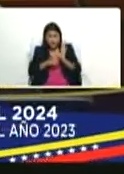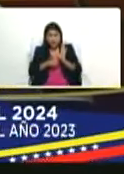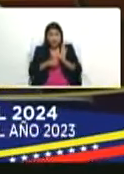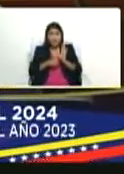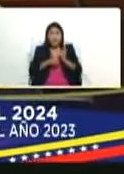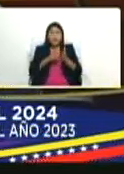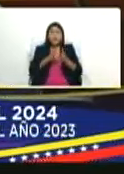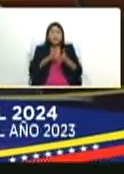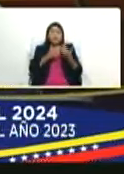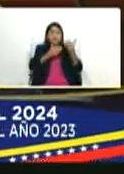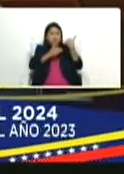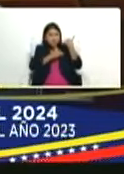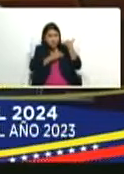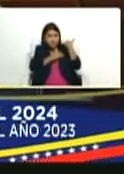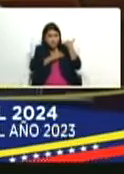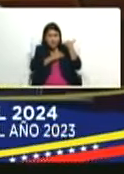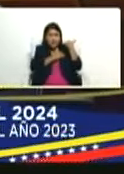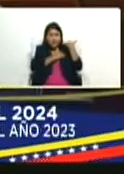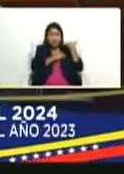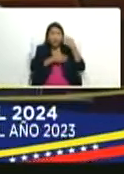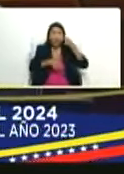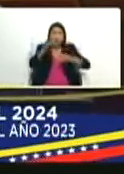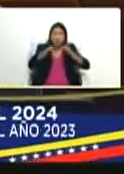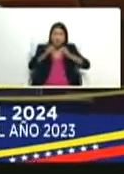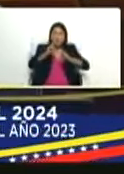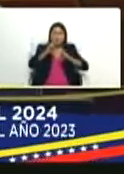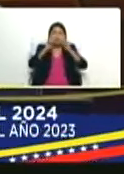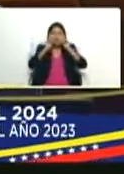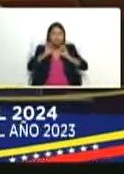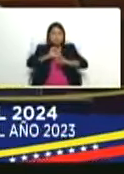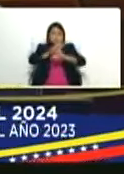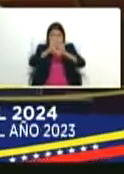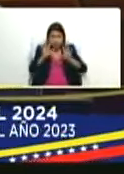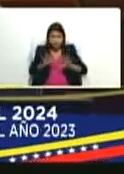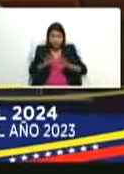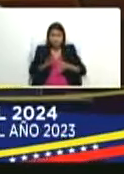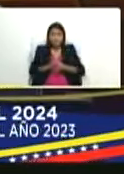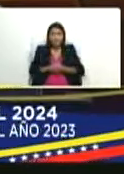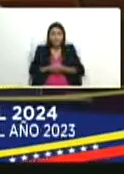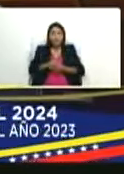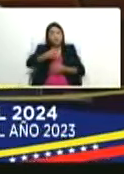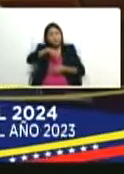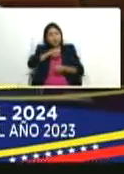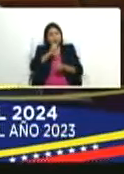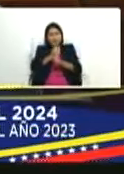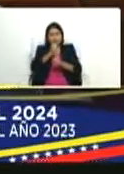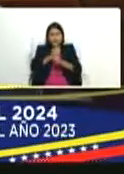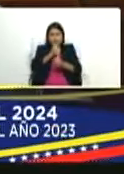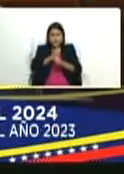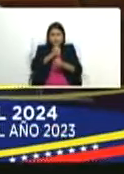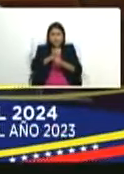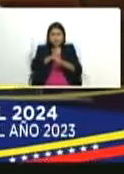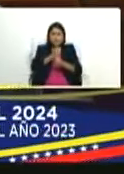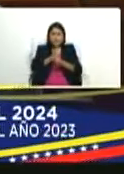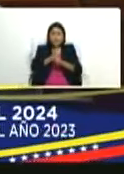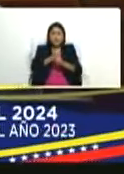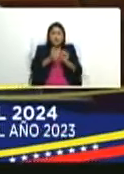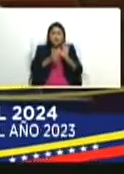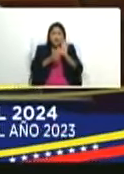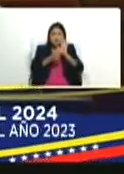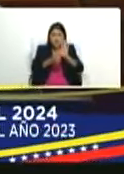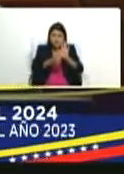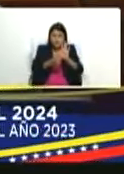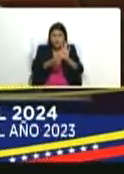con nuestras responsabilidades de manera justa, transparente y eficiente, trabajando en beneficio de todos los ciudadanos